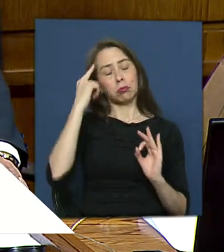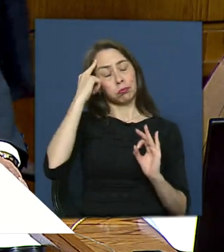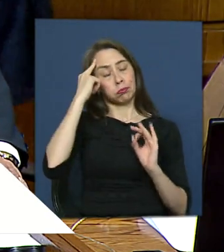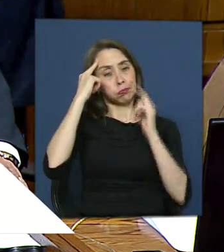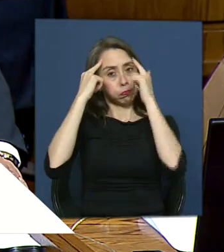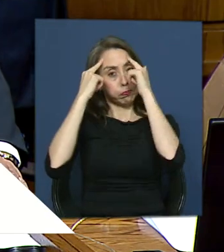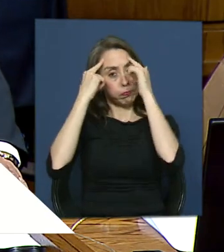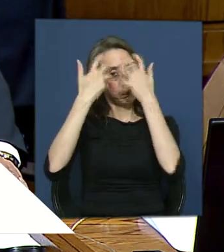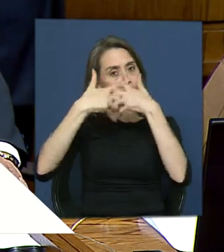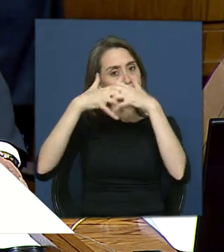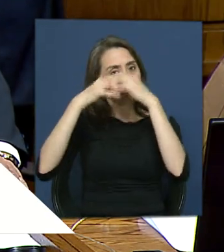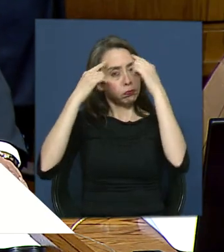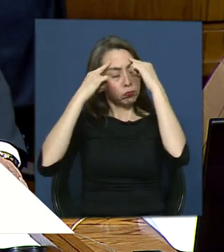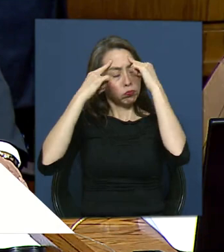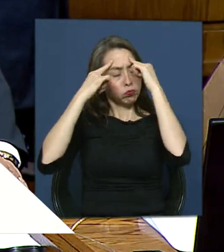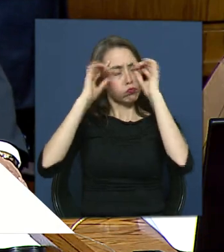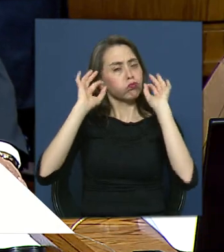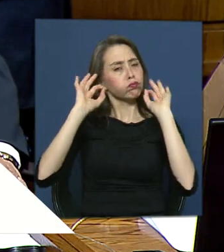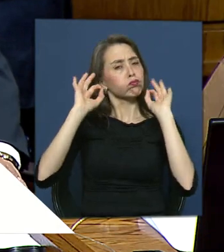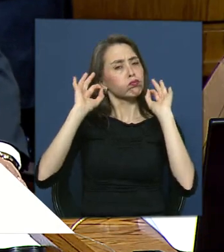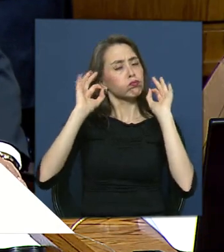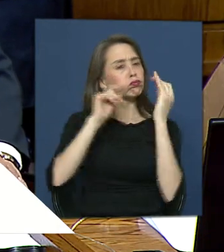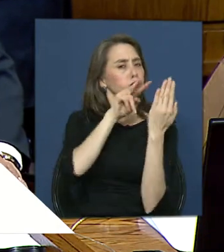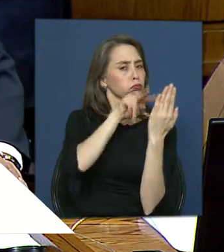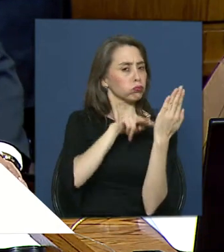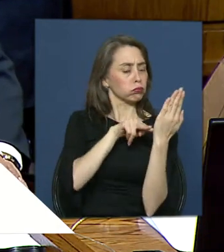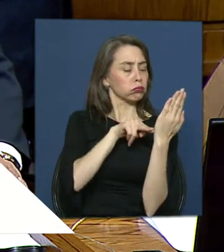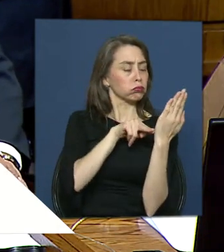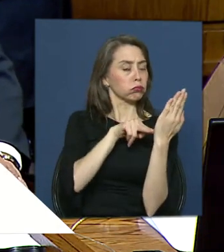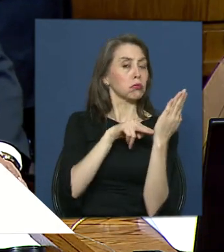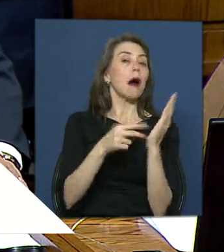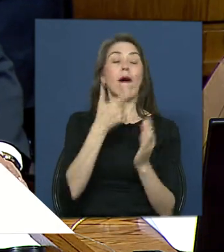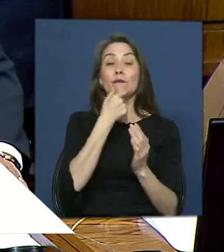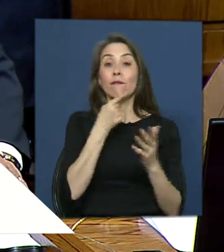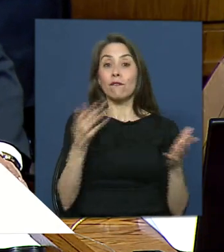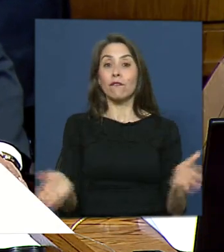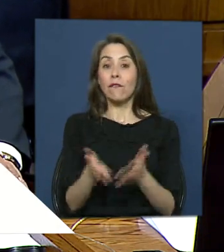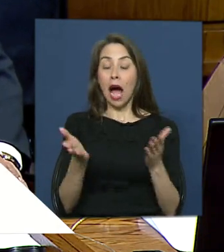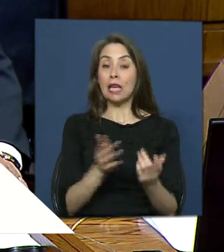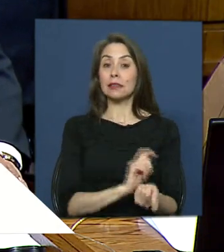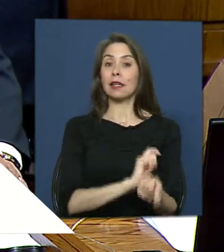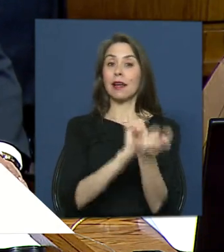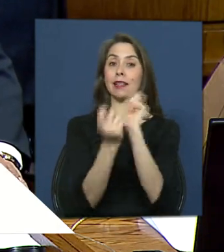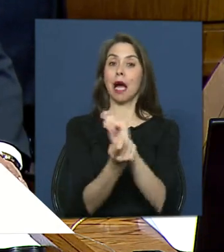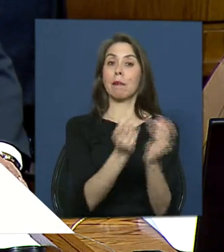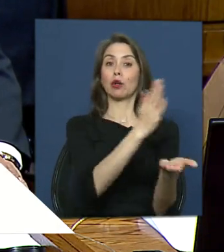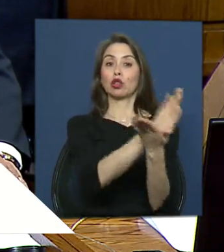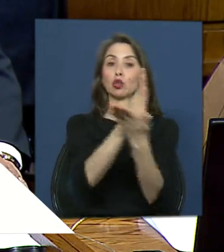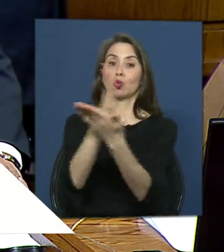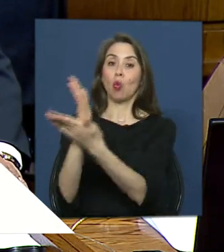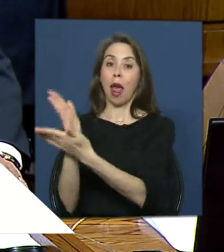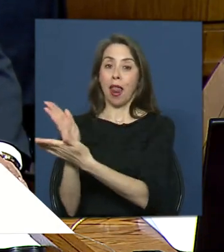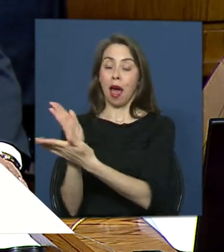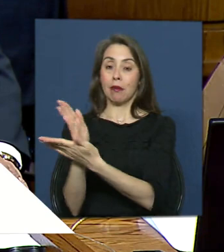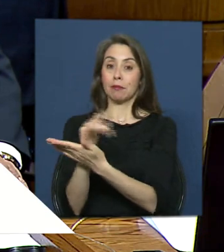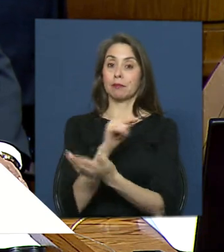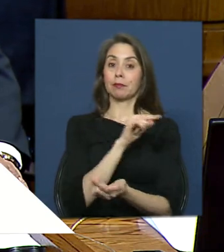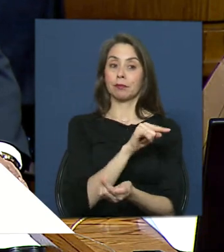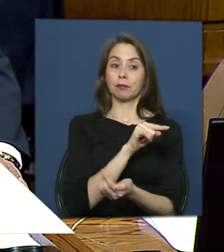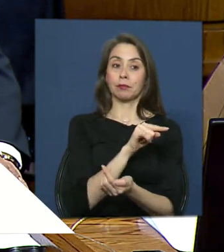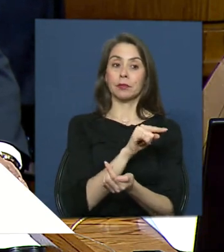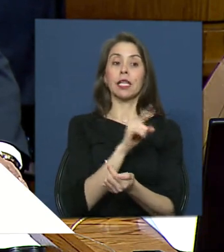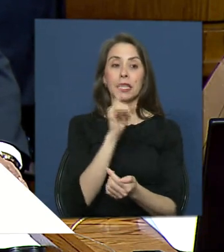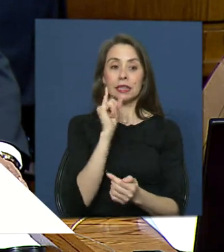razonable, racional, para facilitar el tránsito a que todos los colegios que hoy día son